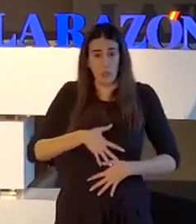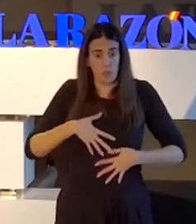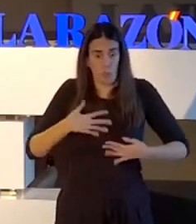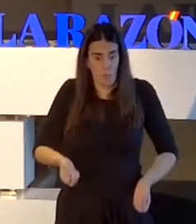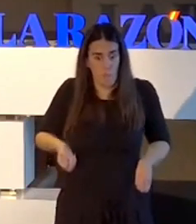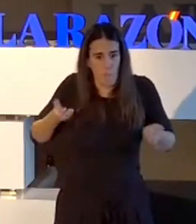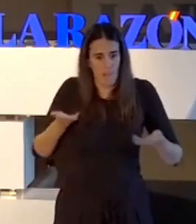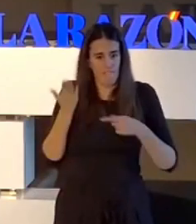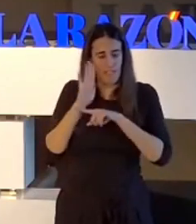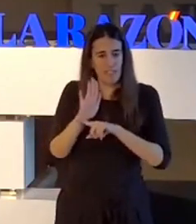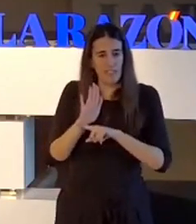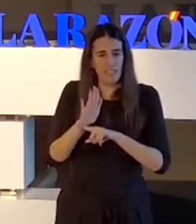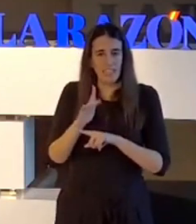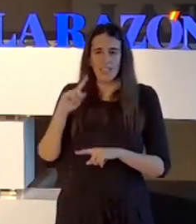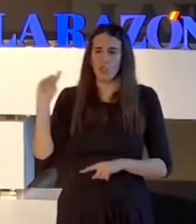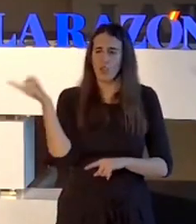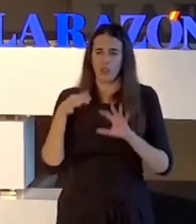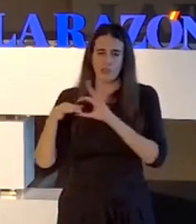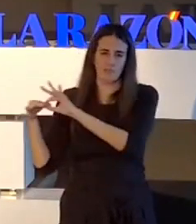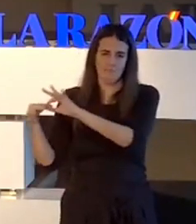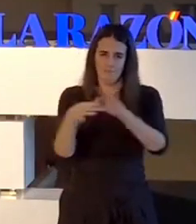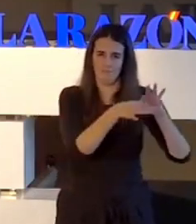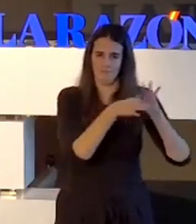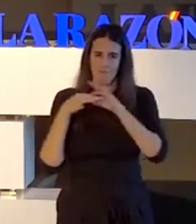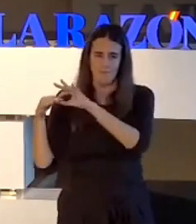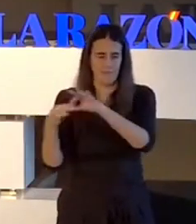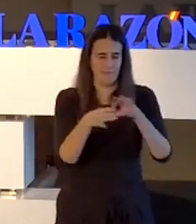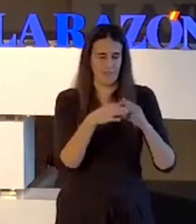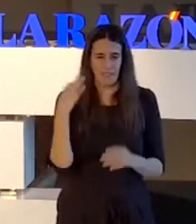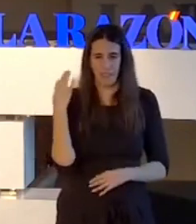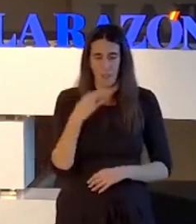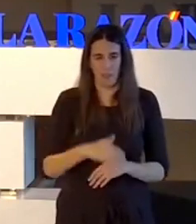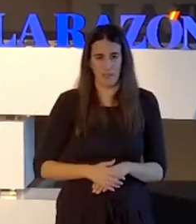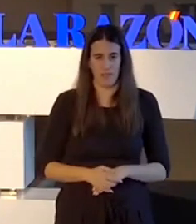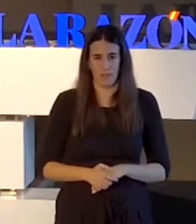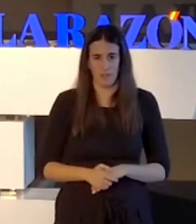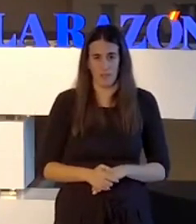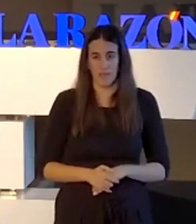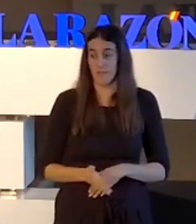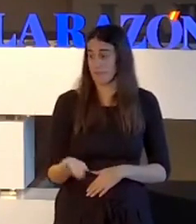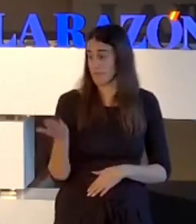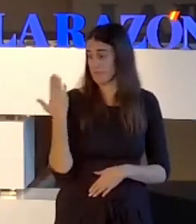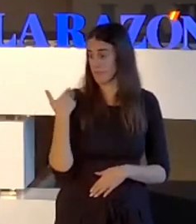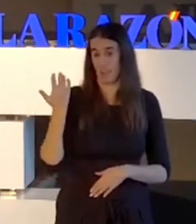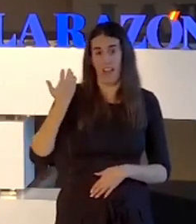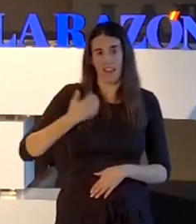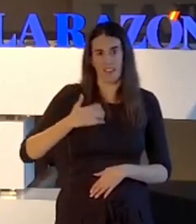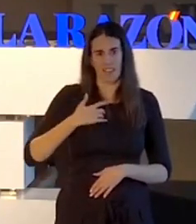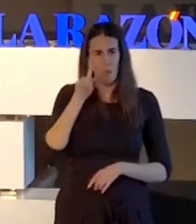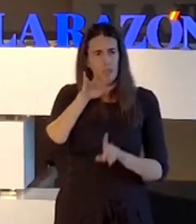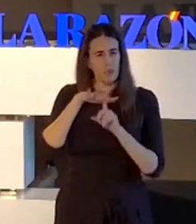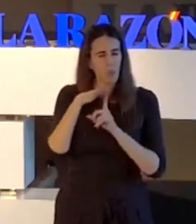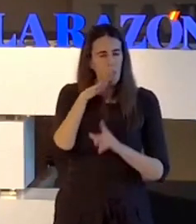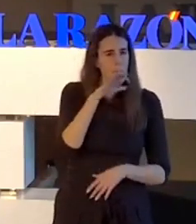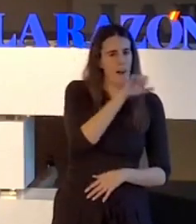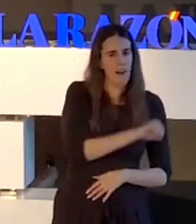ponerse todos o sea una de las cosas que que se dio ahora en Argentina